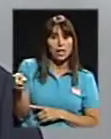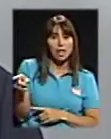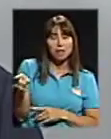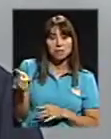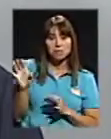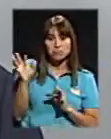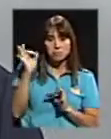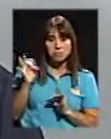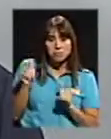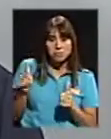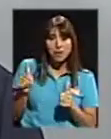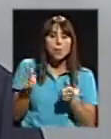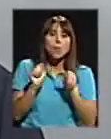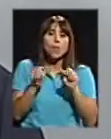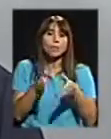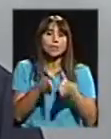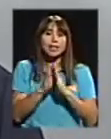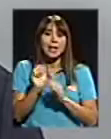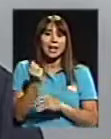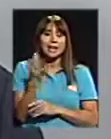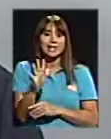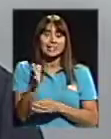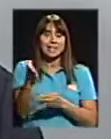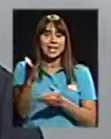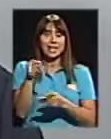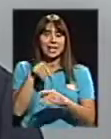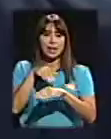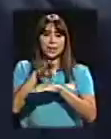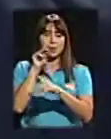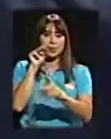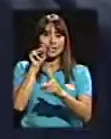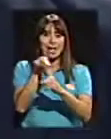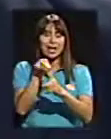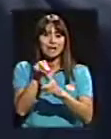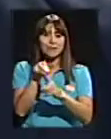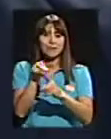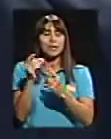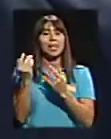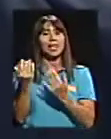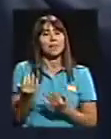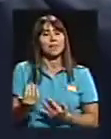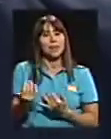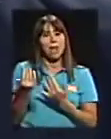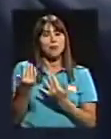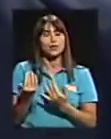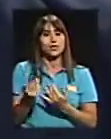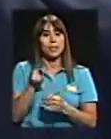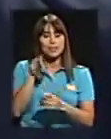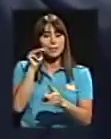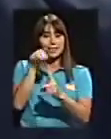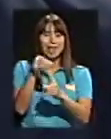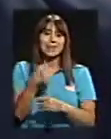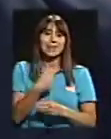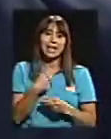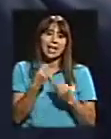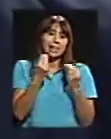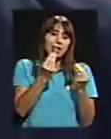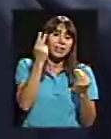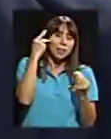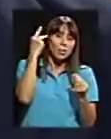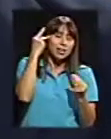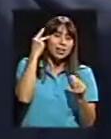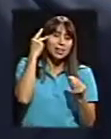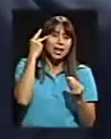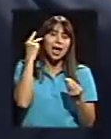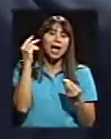bien, tal vez le podemos pedir al canal que nos dé un mensaje que esperamos tal vez tenga tanta política como